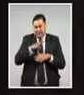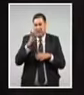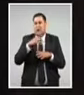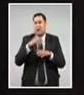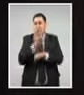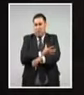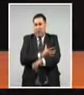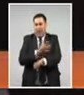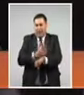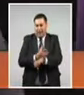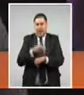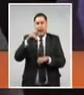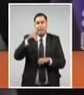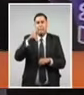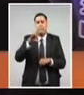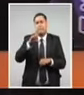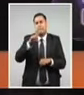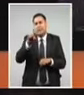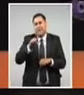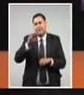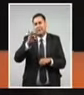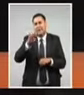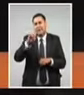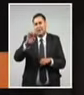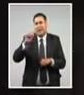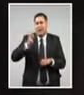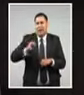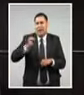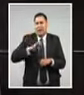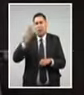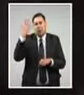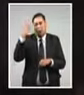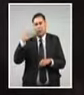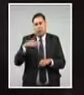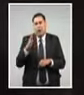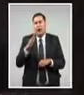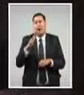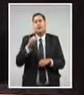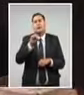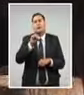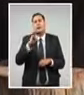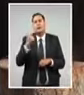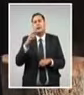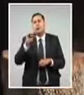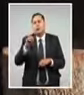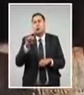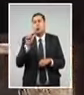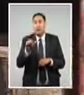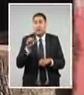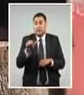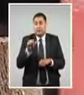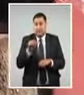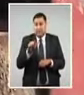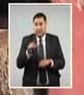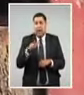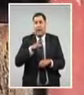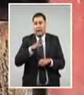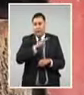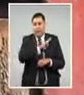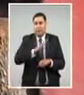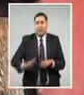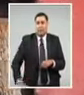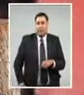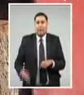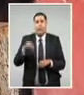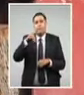mezquite, la cual era muy duradera según la tradición del siglo XVI. De ahí viene el nombre de este municipio,